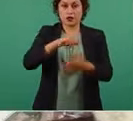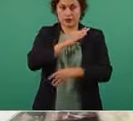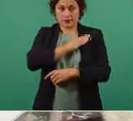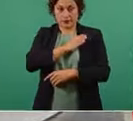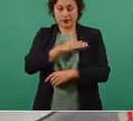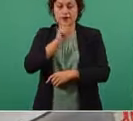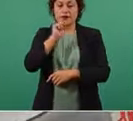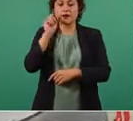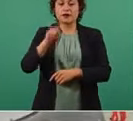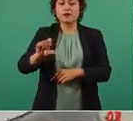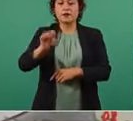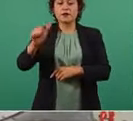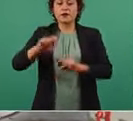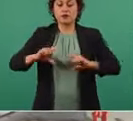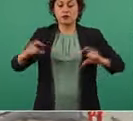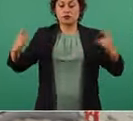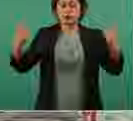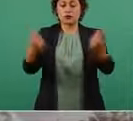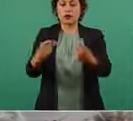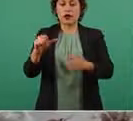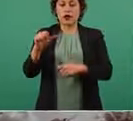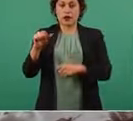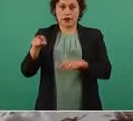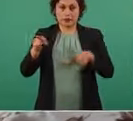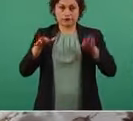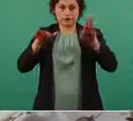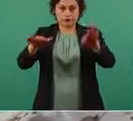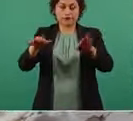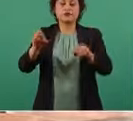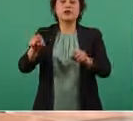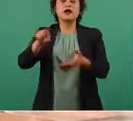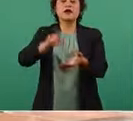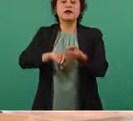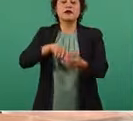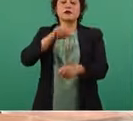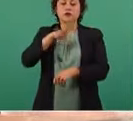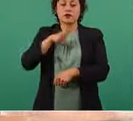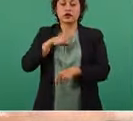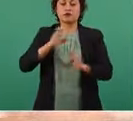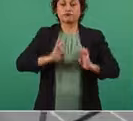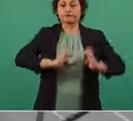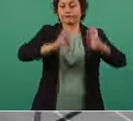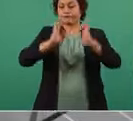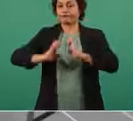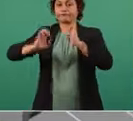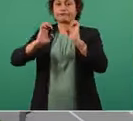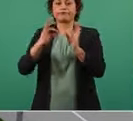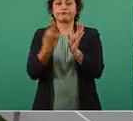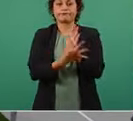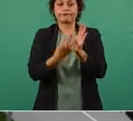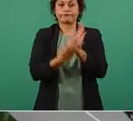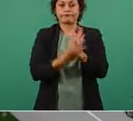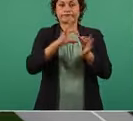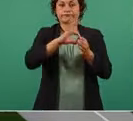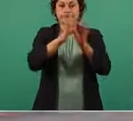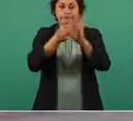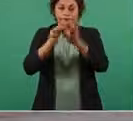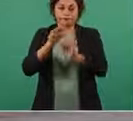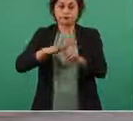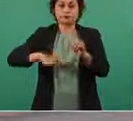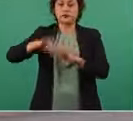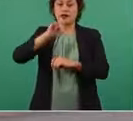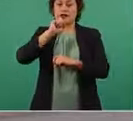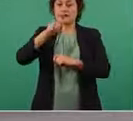de transferencia de seguridad del AIFA, se realizan el habilitado y armado de acero de estructuras. En la vialidad y barda perimetral,